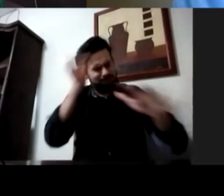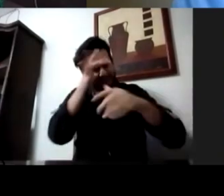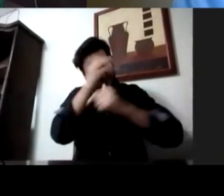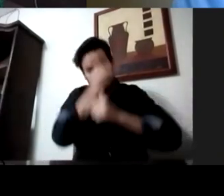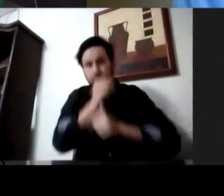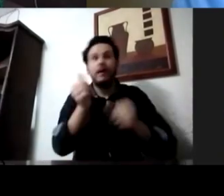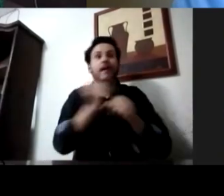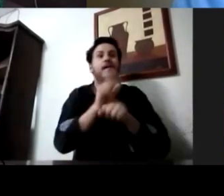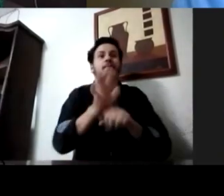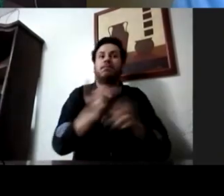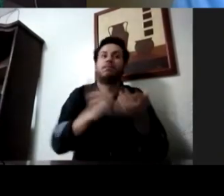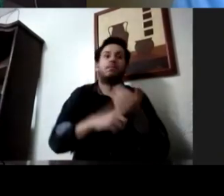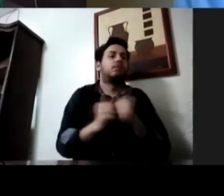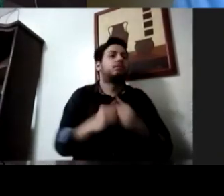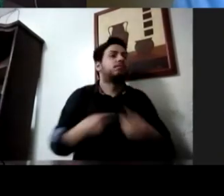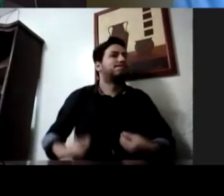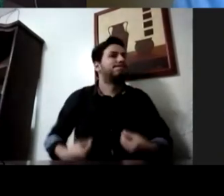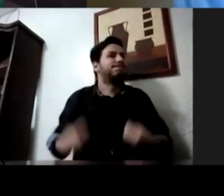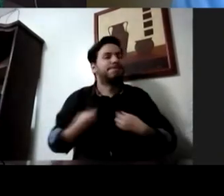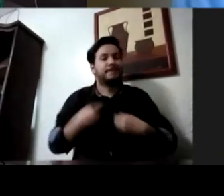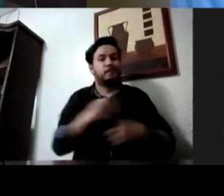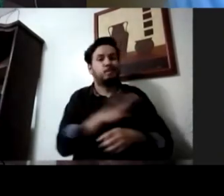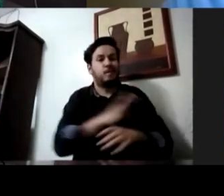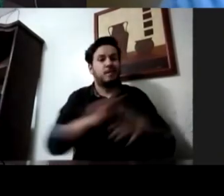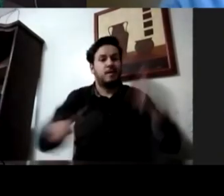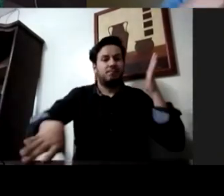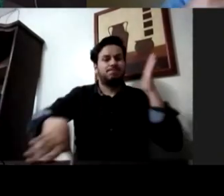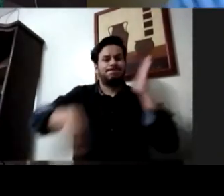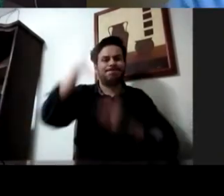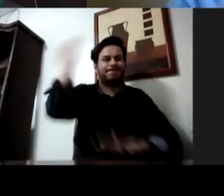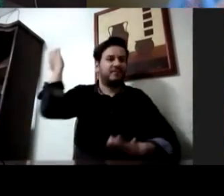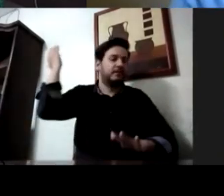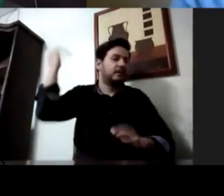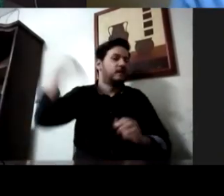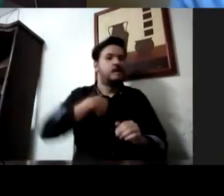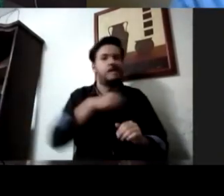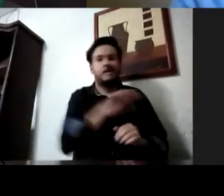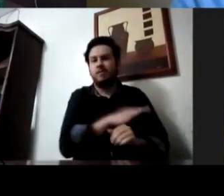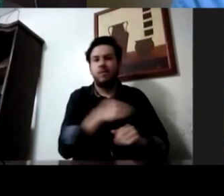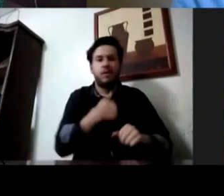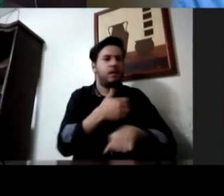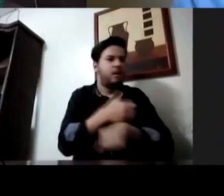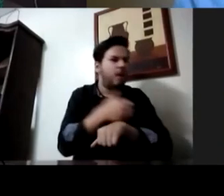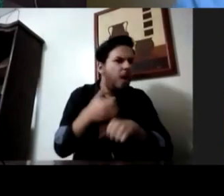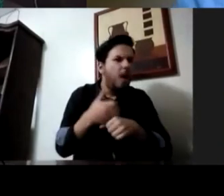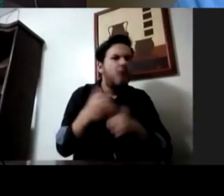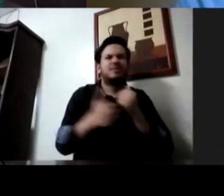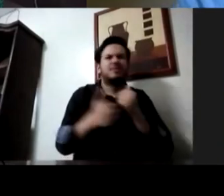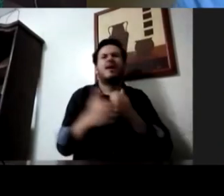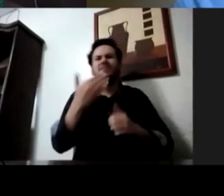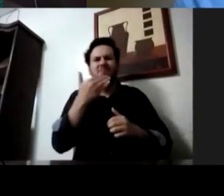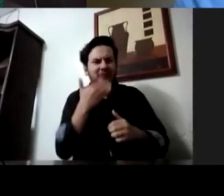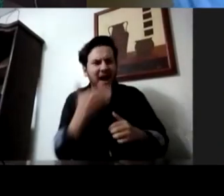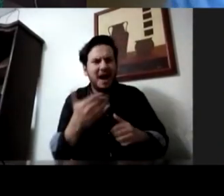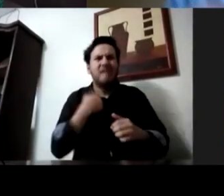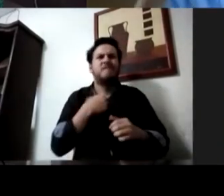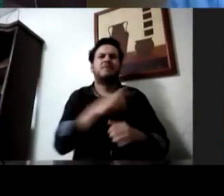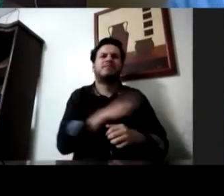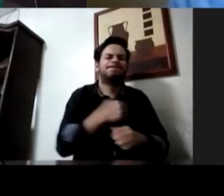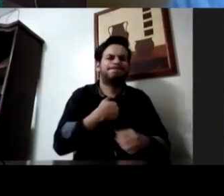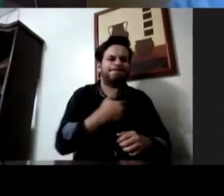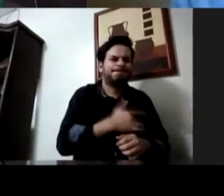refugiadas se pueden integrar exitosamente en el país y contribuir a la sociedad y economía mexicana